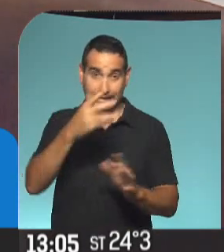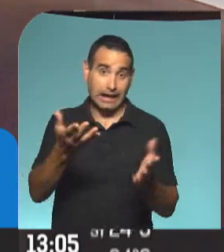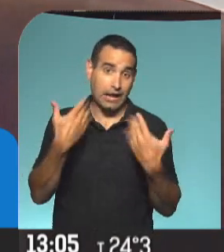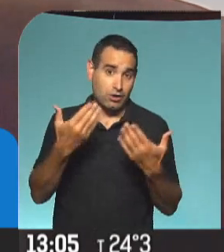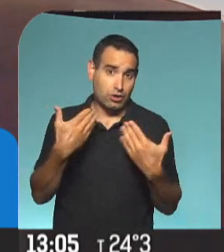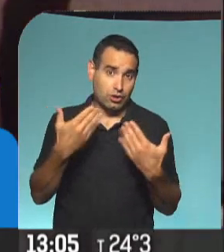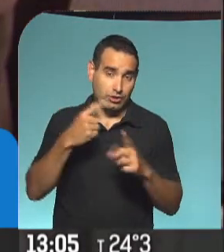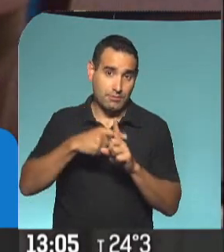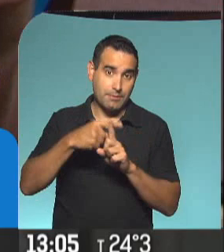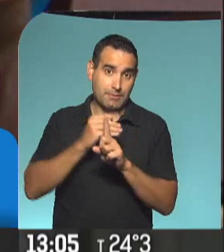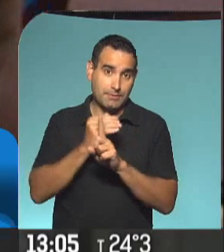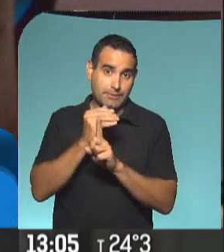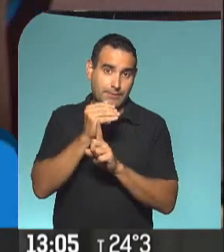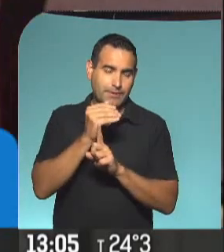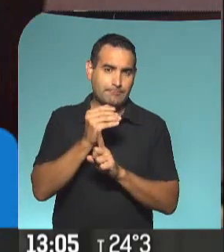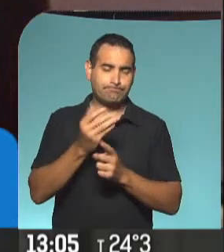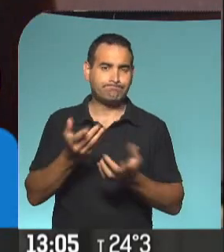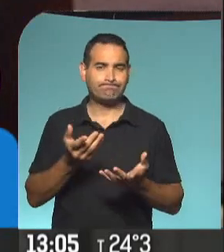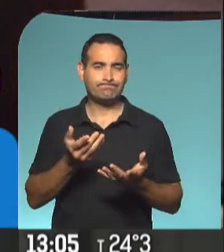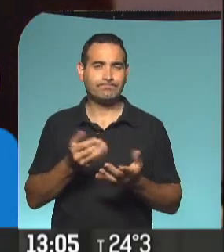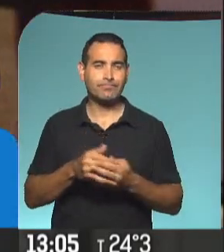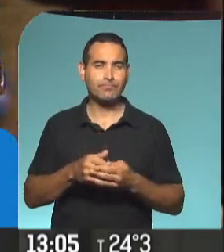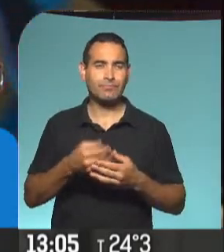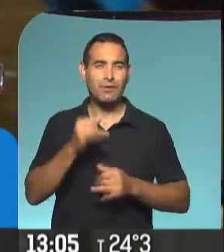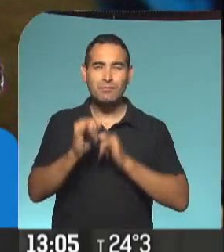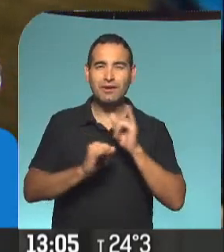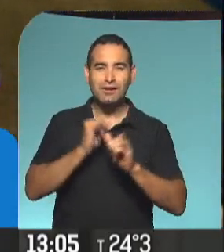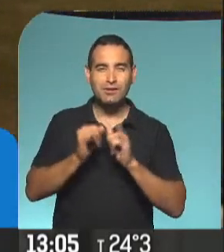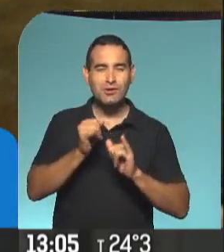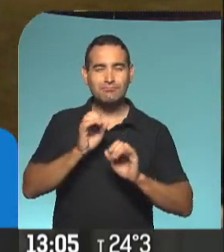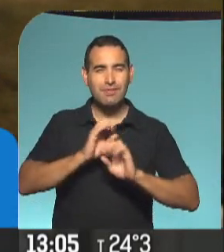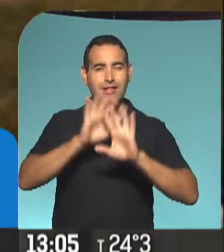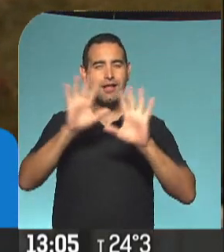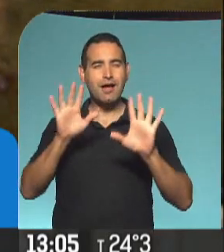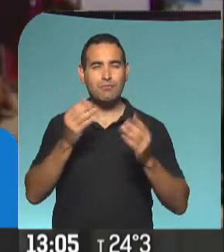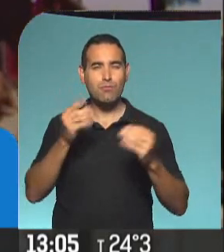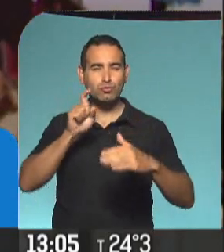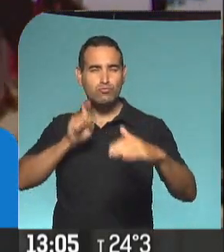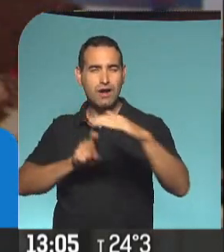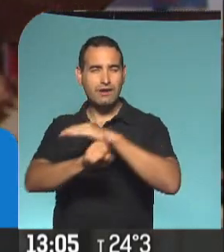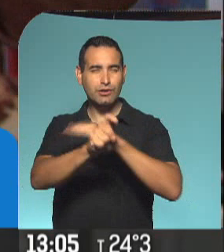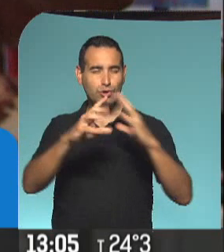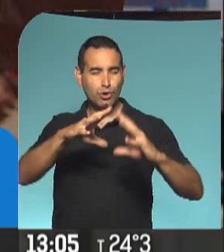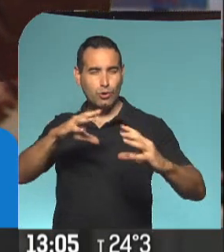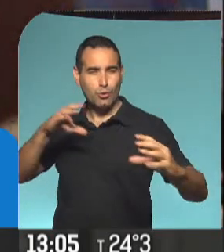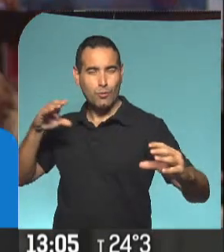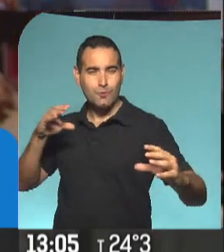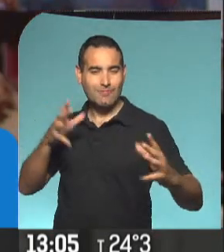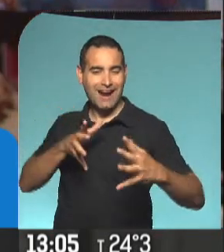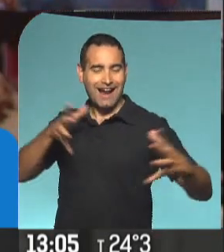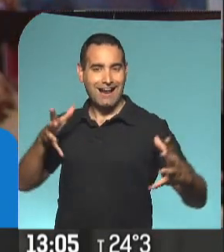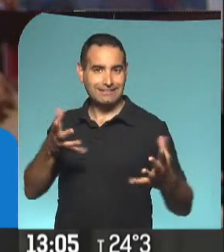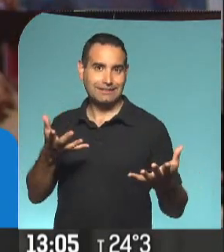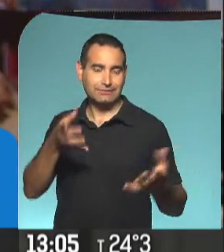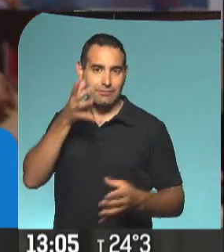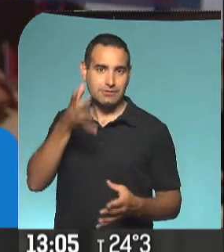porque es difícil dimensionar lo que es el submarino en cuanto a tamaño.